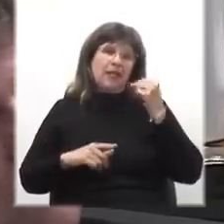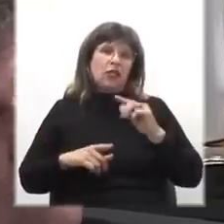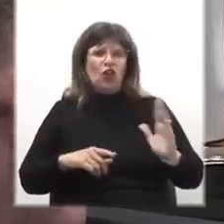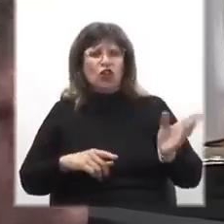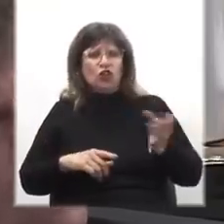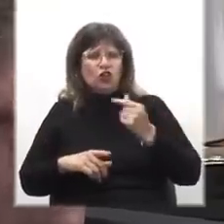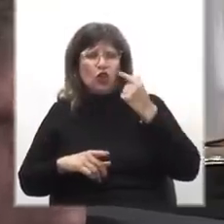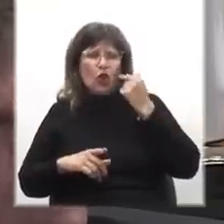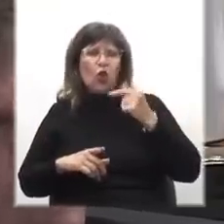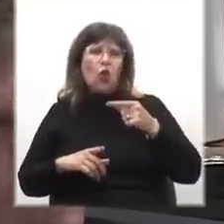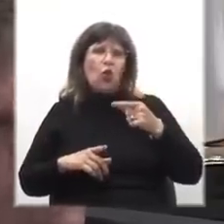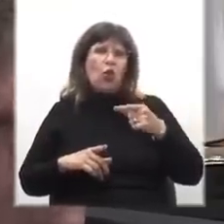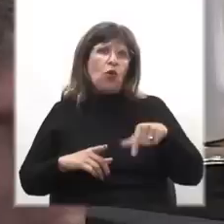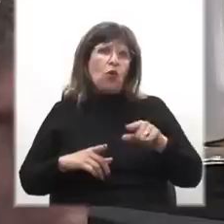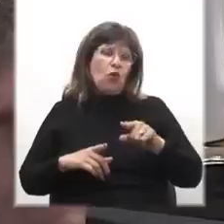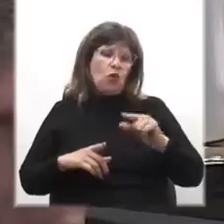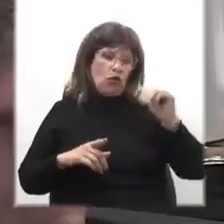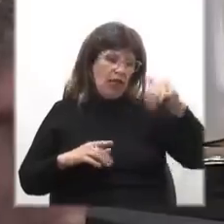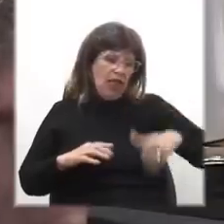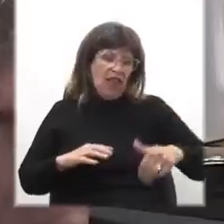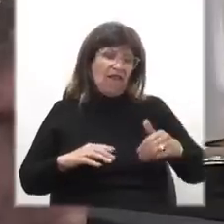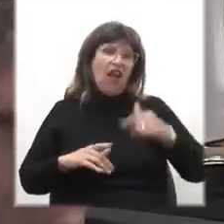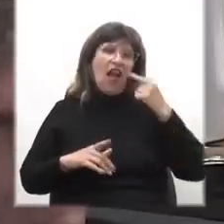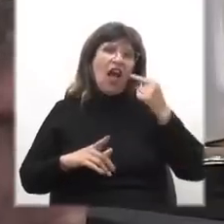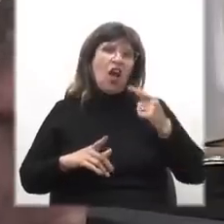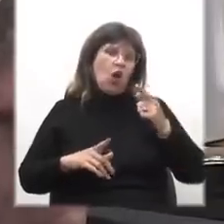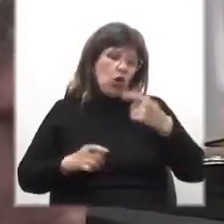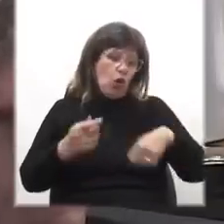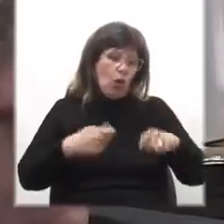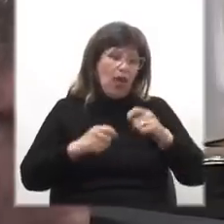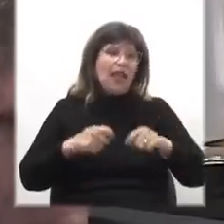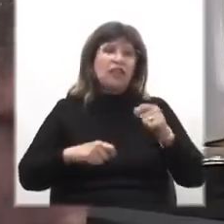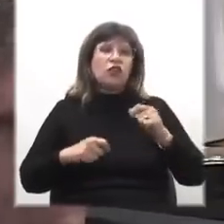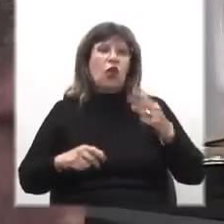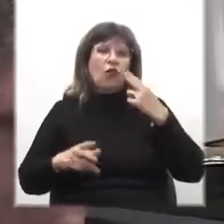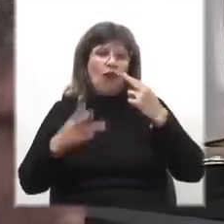el banco que hay abajo, los bares que hay abajo, el centro comercial, vuela todo.